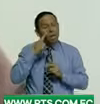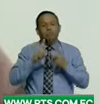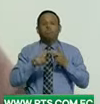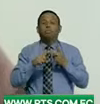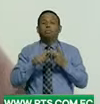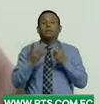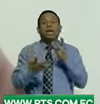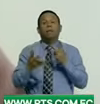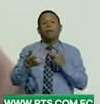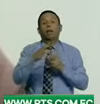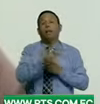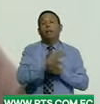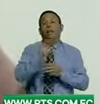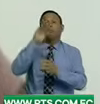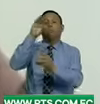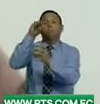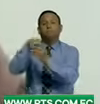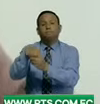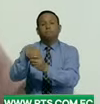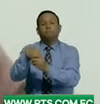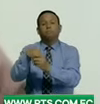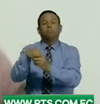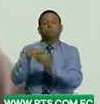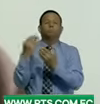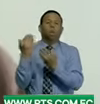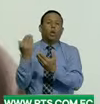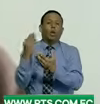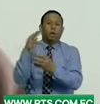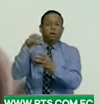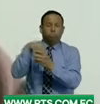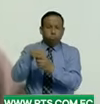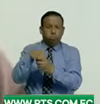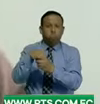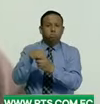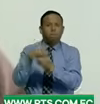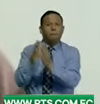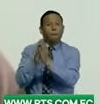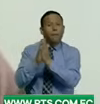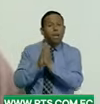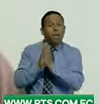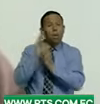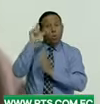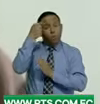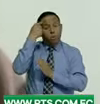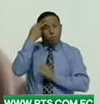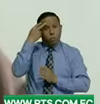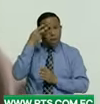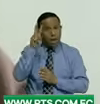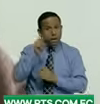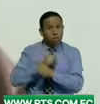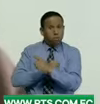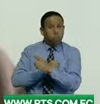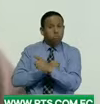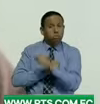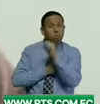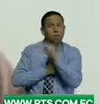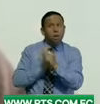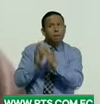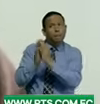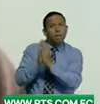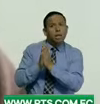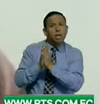un asilo político, para lo cual él podría pedir, el gobierno mexicano, me refiero, podría pedir